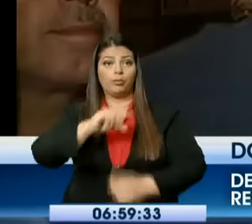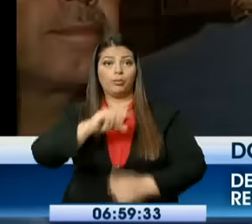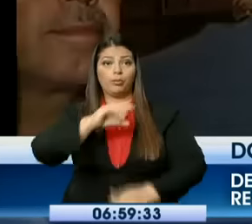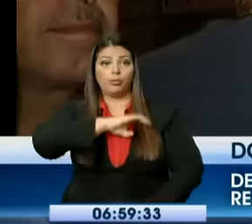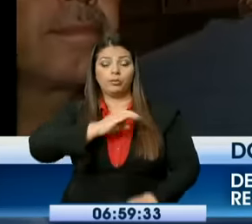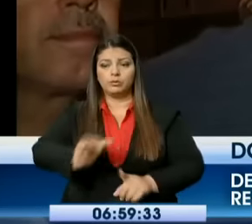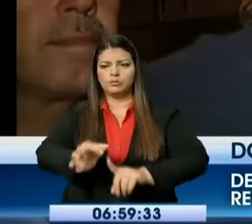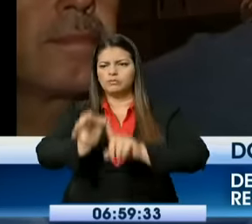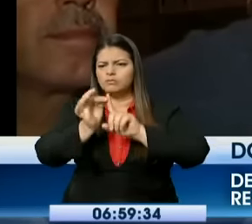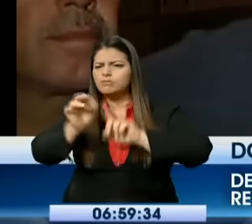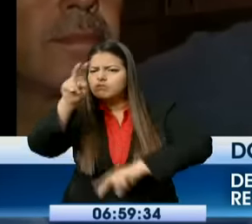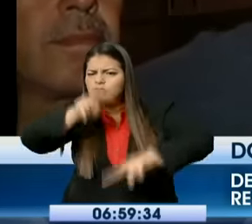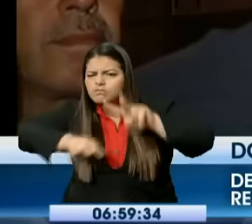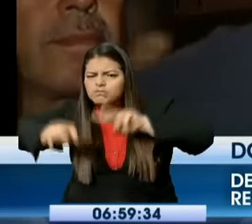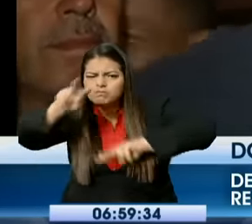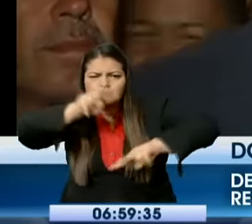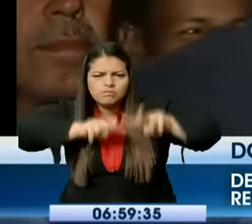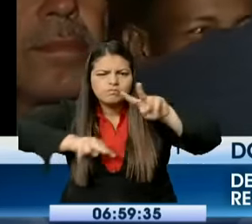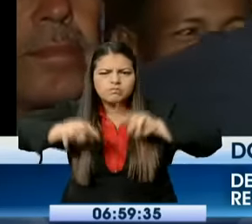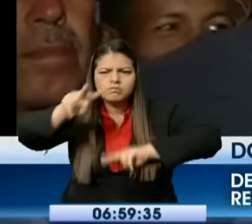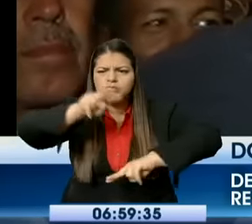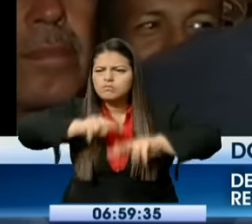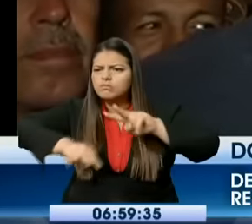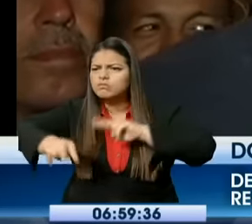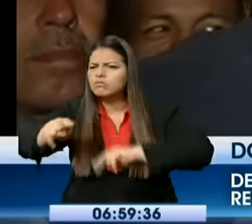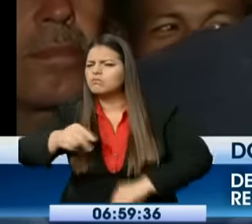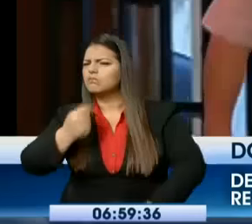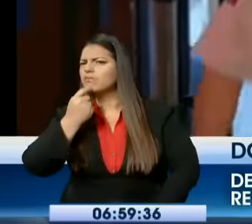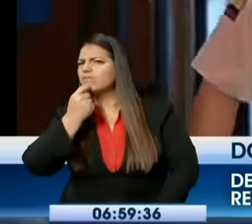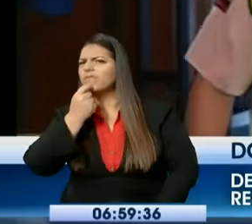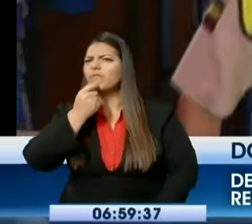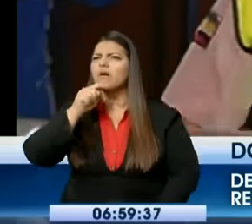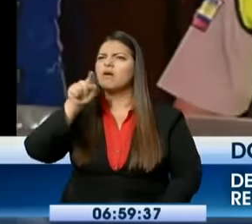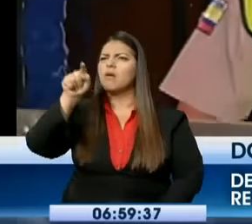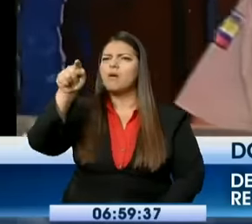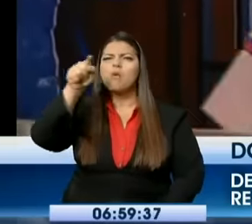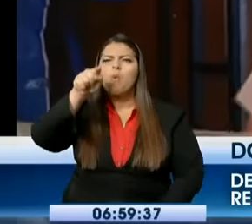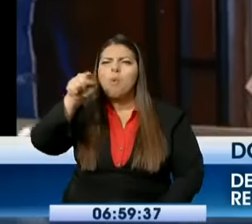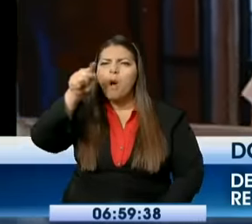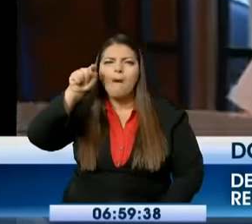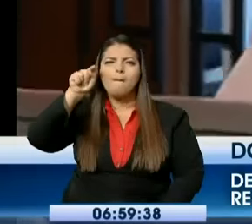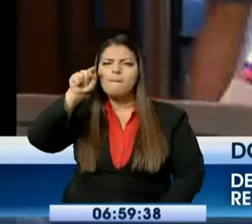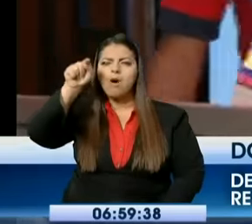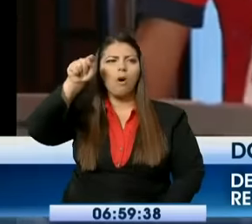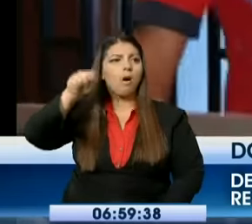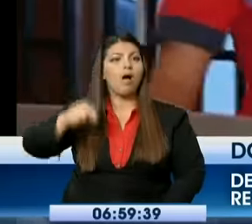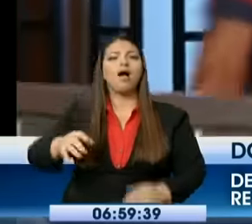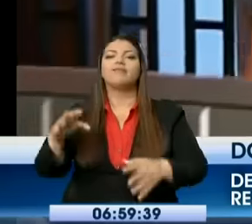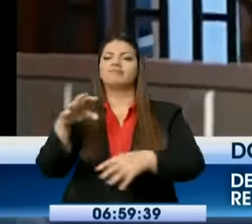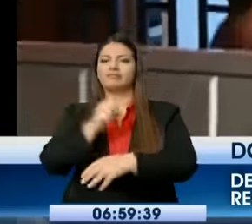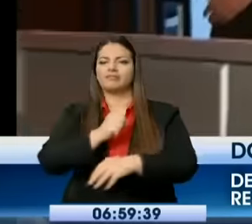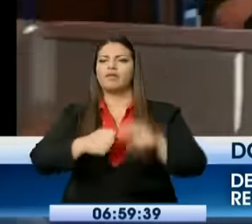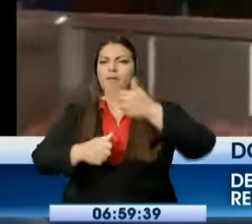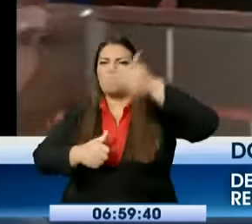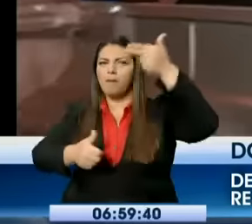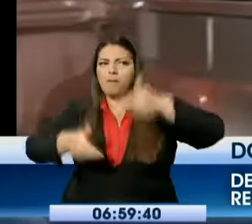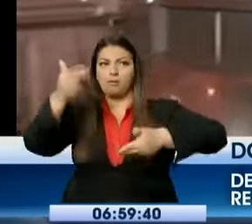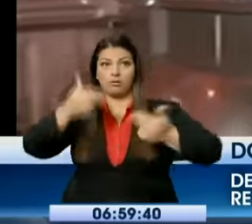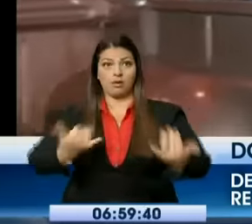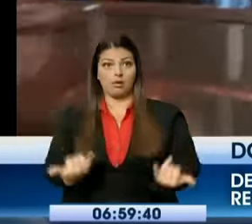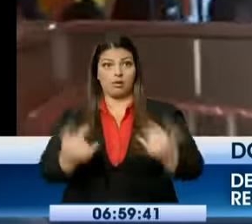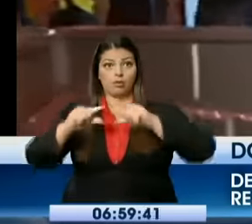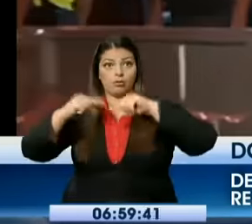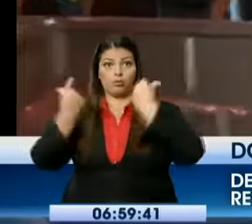licor. Entrada, presumiblemente, ingreso de proyectiles de bala. Luego del crimen, la DINASEC se puso en movimiento y